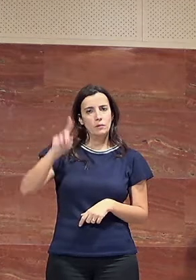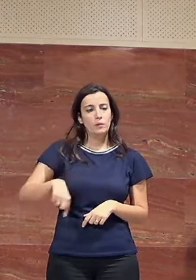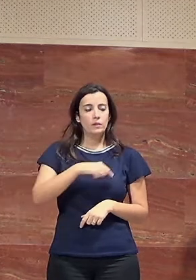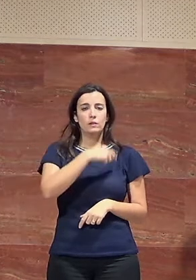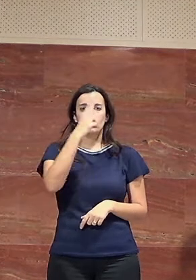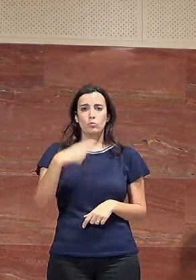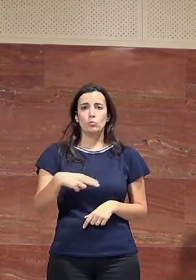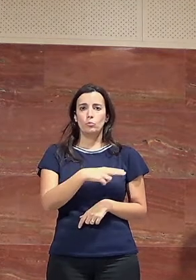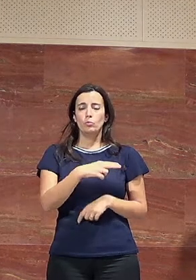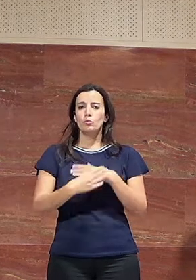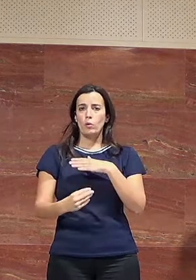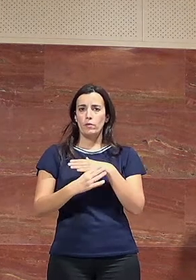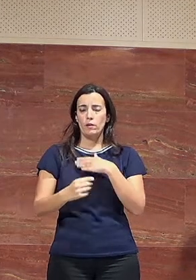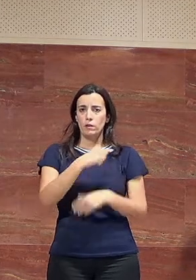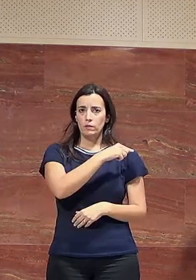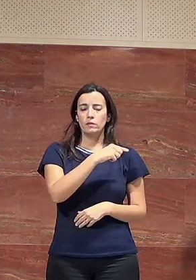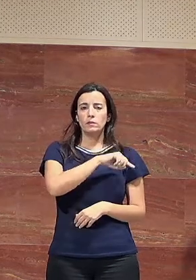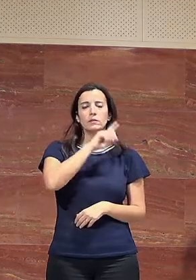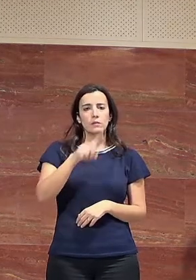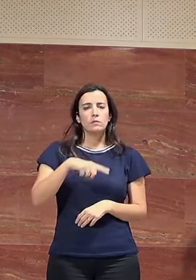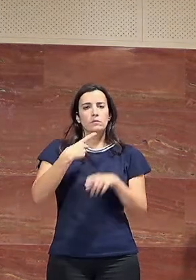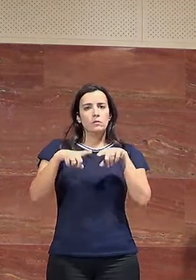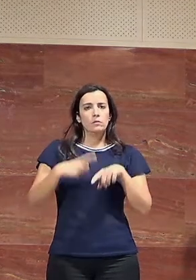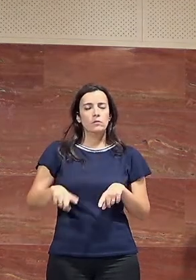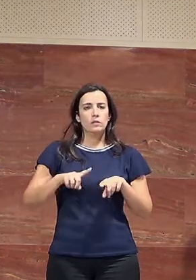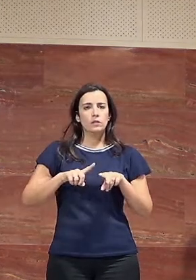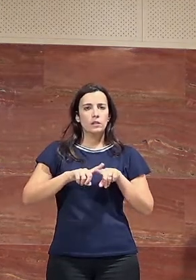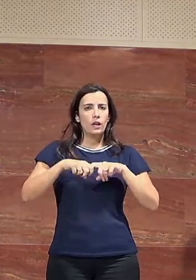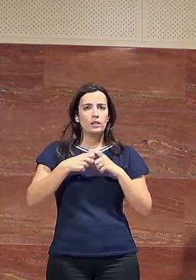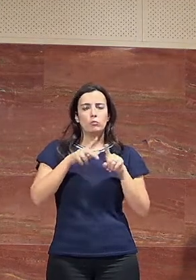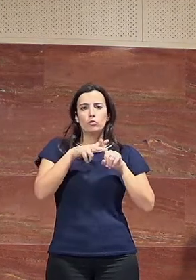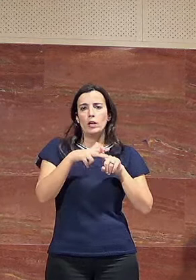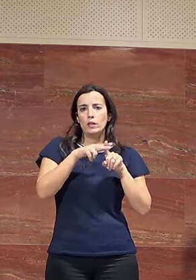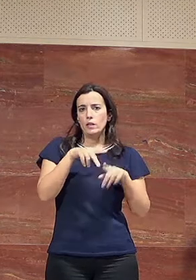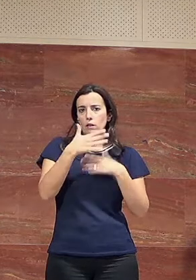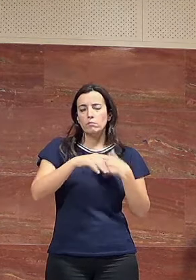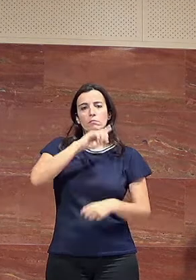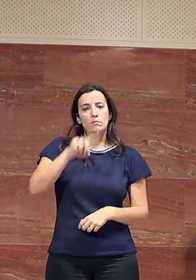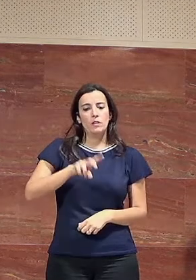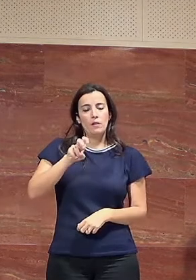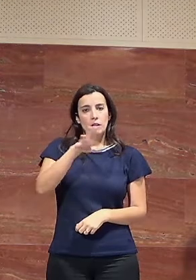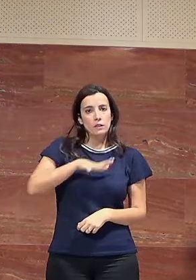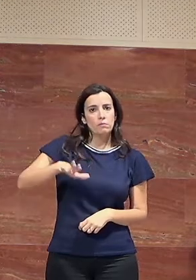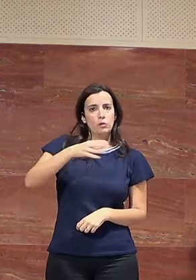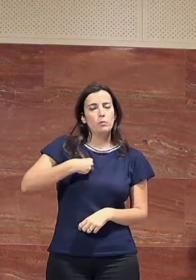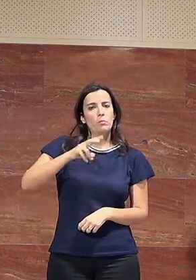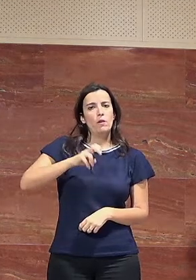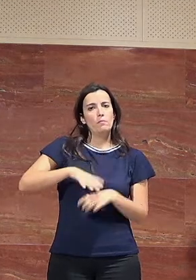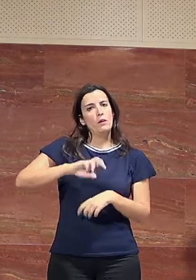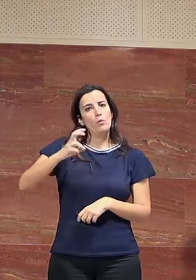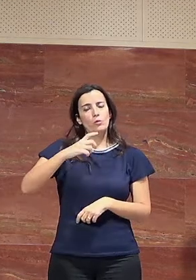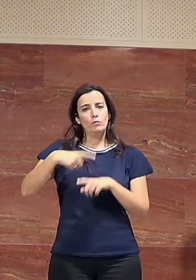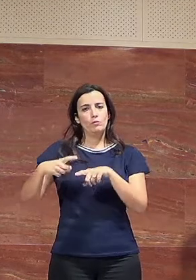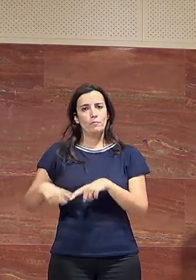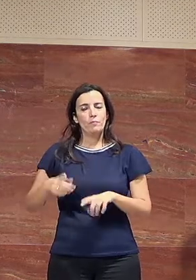Suecia están aquí haciendo unas cosas de caña, pero tienen ahí un taller y también les sirve aquí el mismo espacio, o sea, con muy poco espacio son capaces de